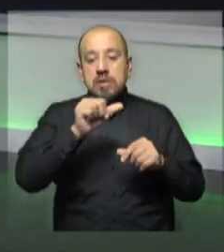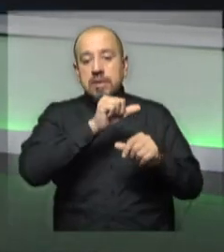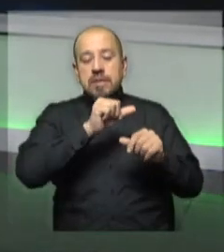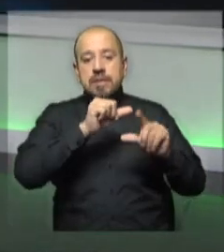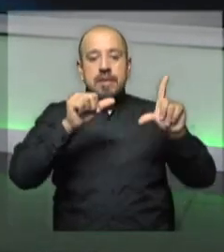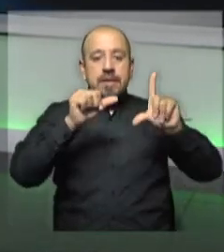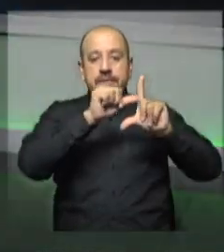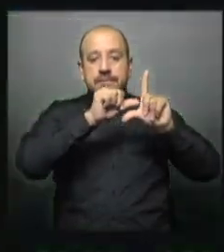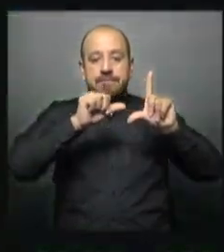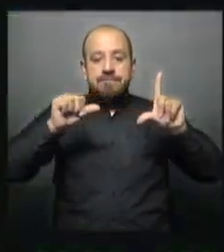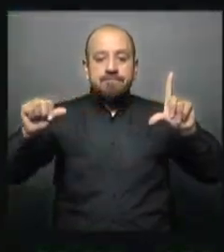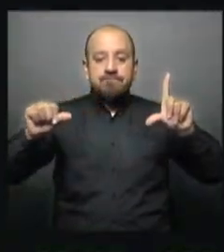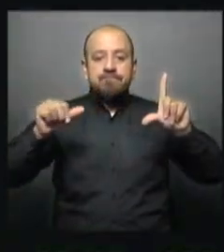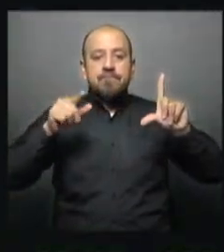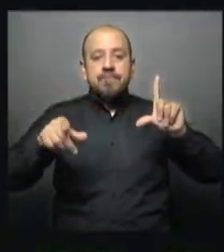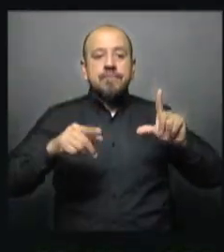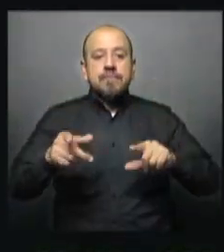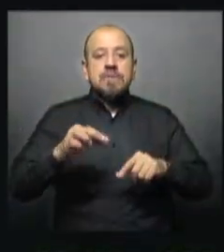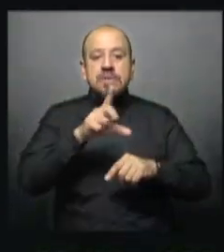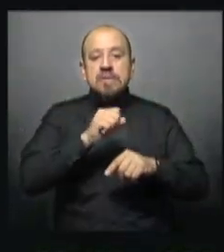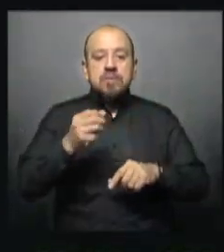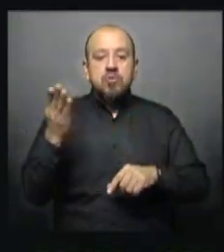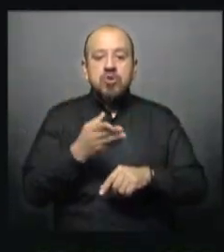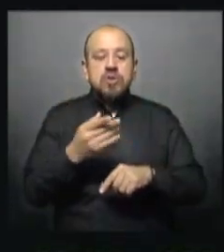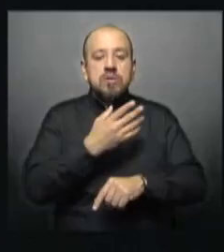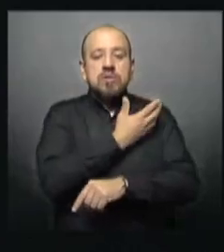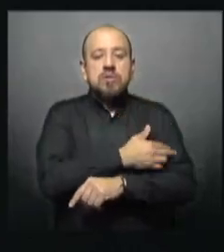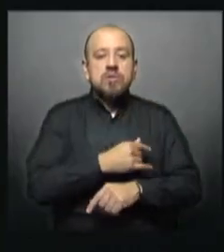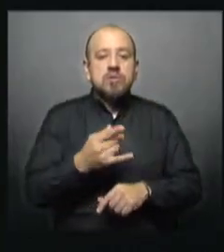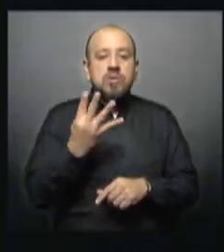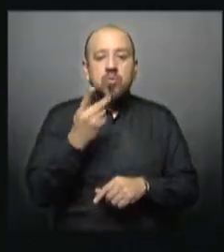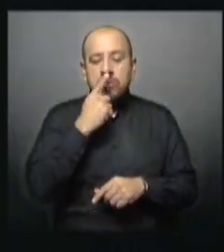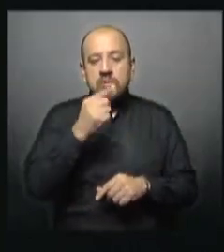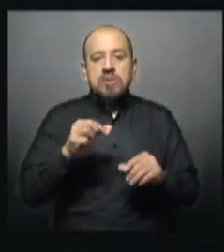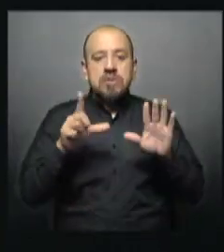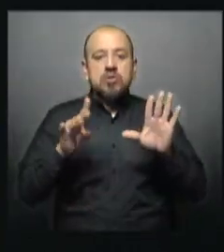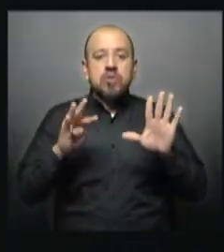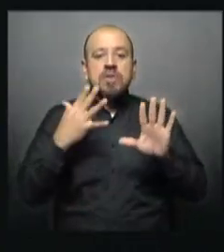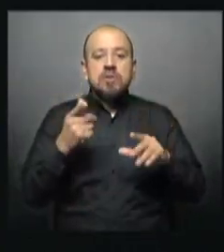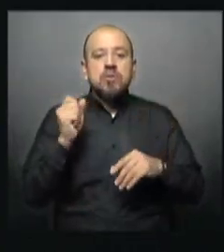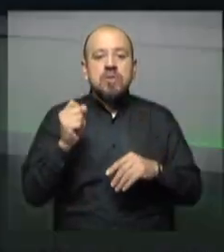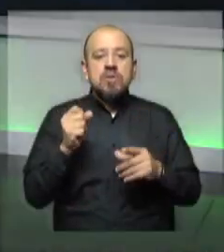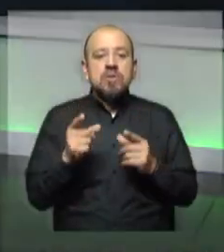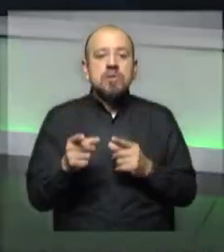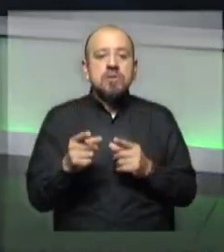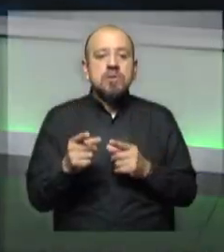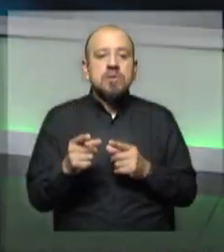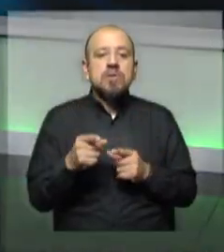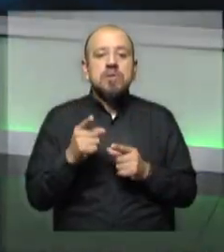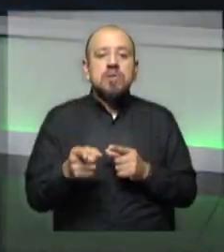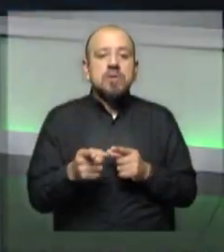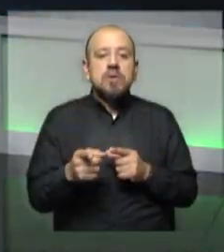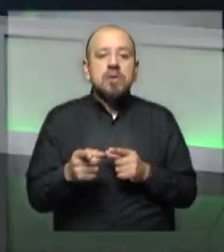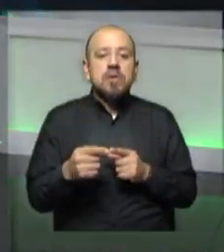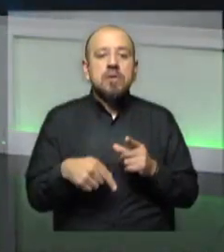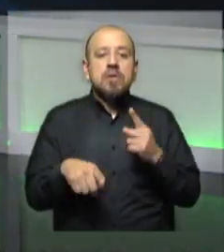justamente supone per cápita ingresos líquidos que no superan los 4.795 pesos Esto justamente lo que es el costo